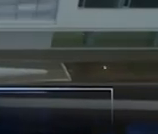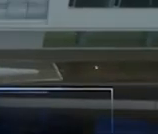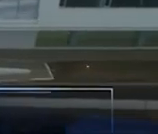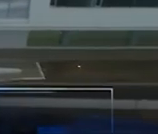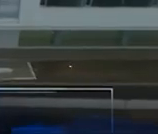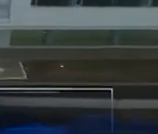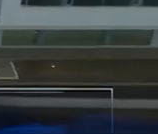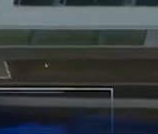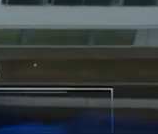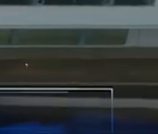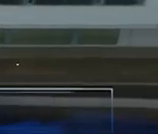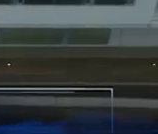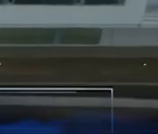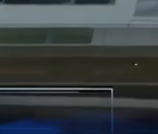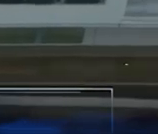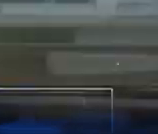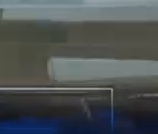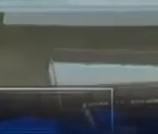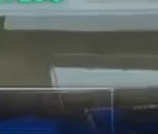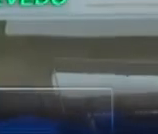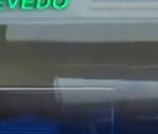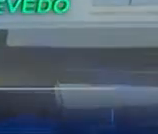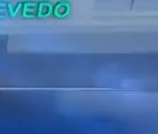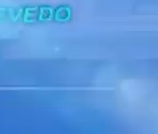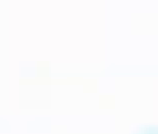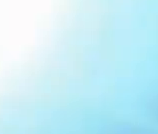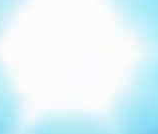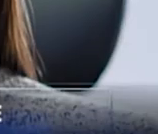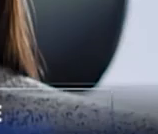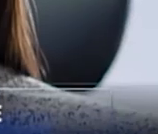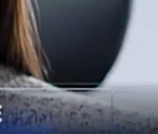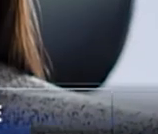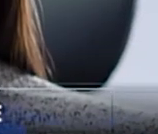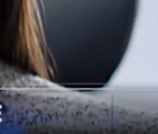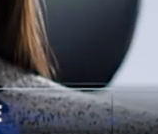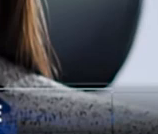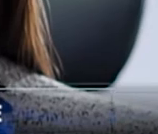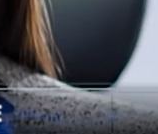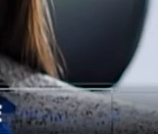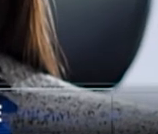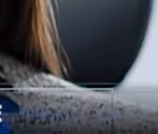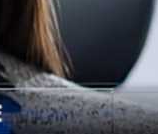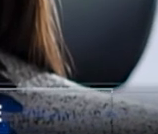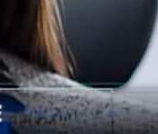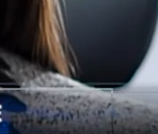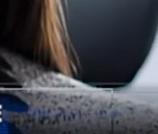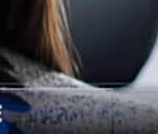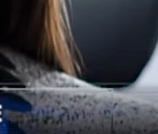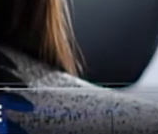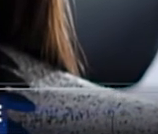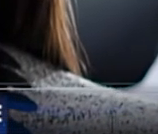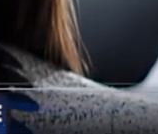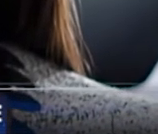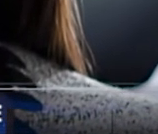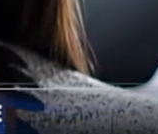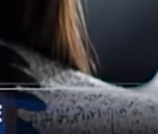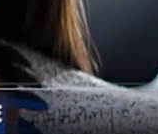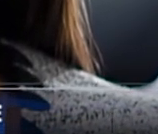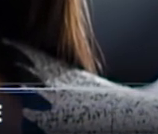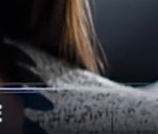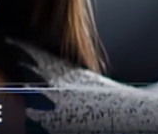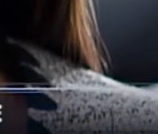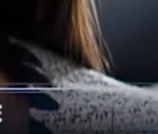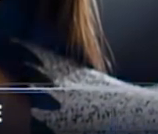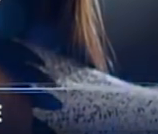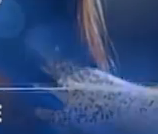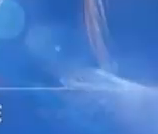Presidente Rafael Correa inauguró nuevo hospital del IES en Quevedo. Sandra Naranjo asumirá la vicepresidencia de la República durante la